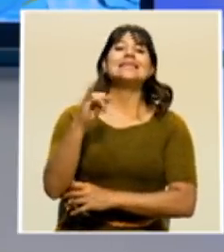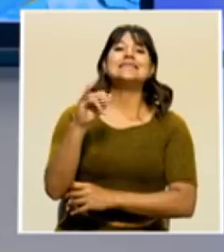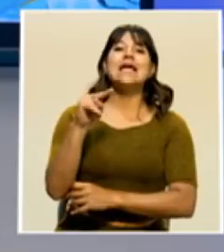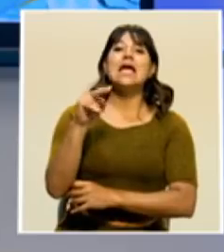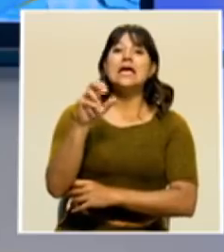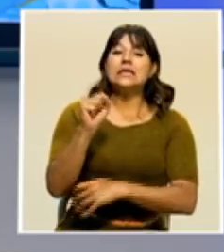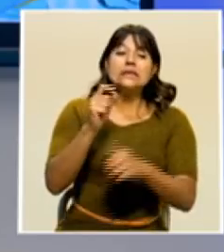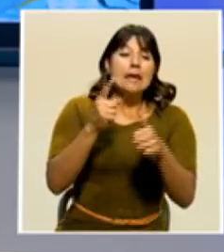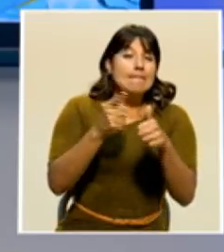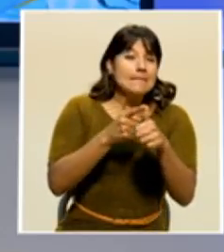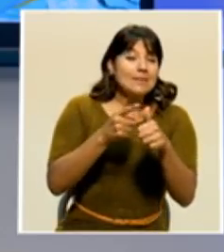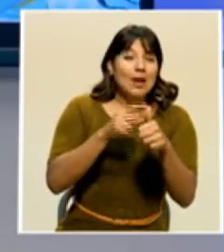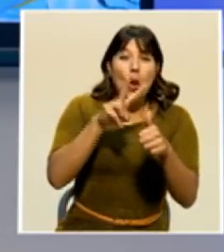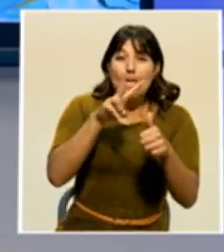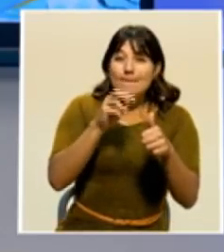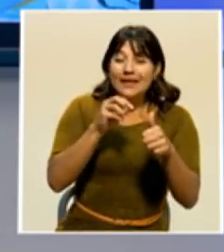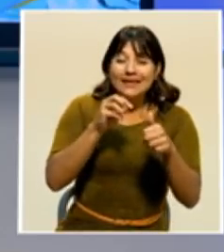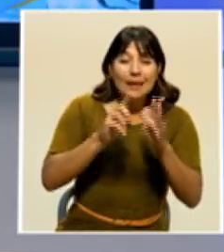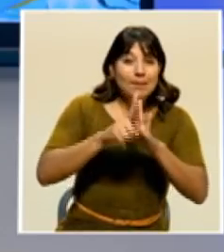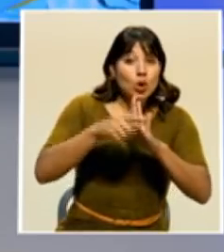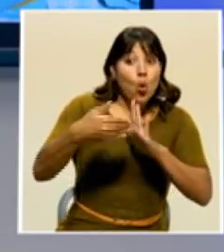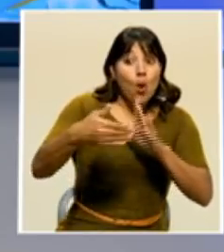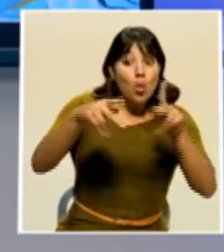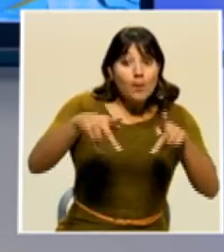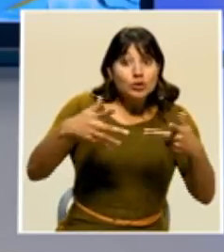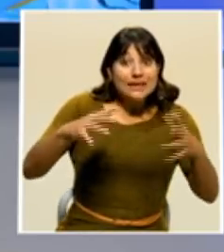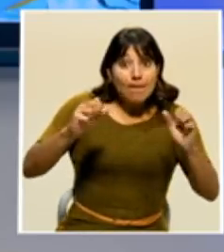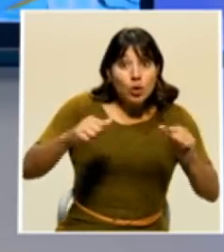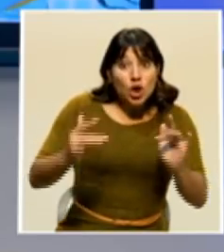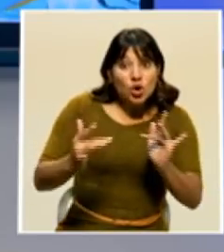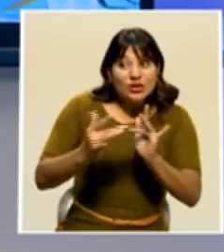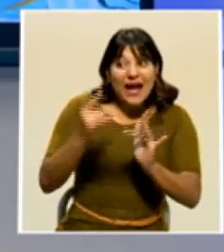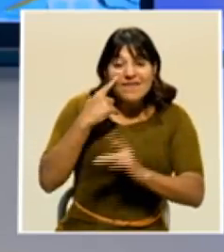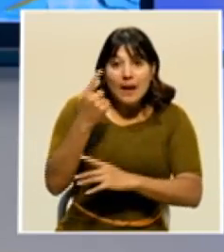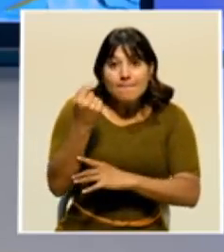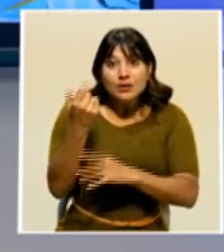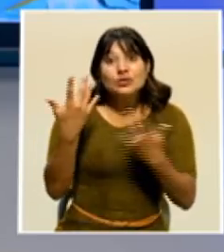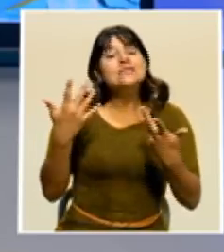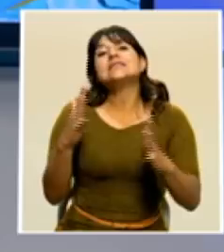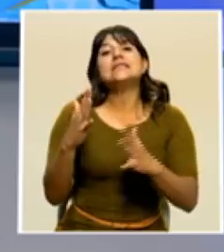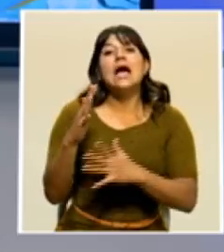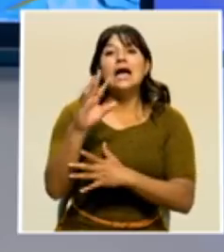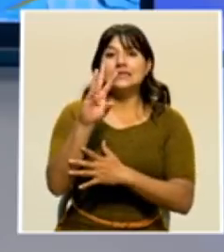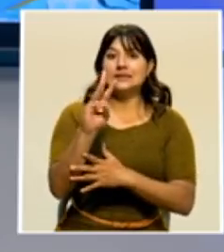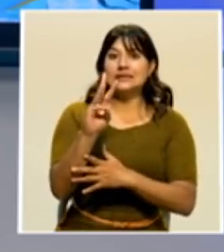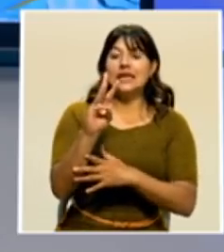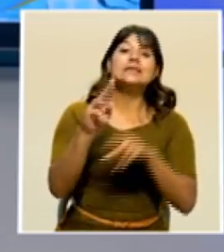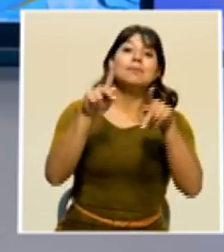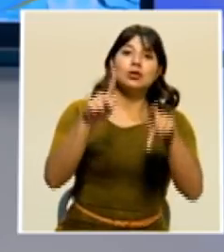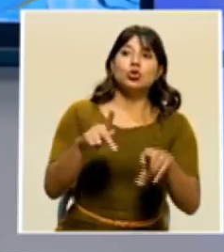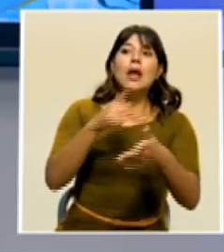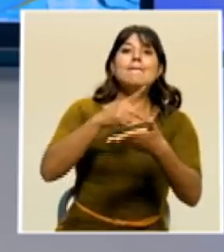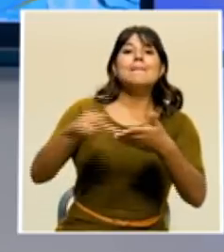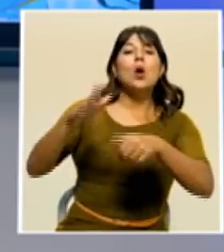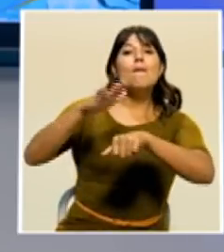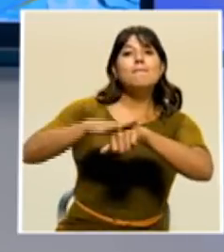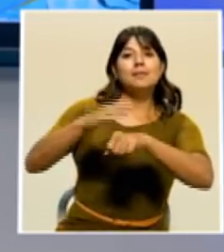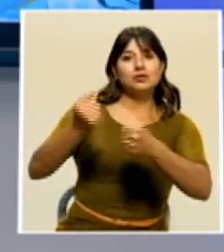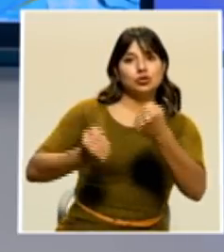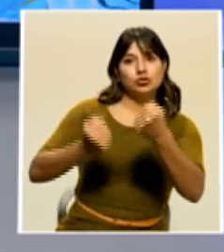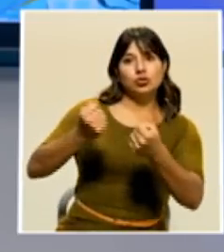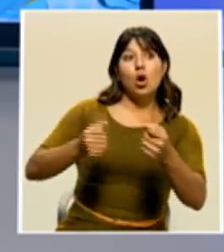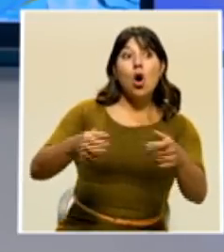los primeros 20 minutos ya 6 personas habían realizado el pago de su marchamo. Ojalá que